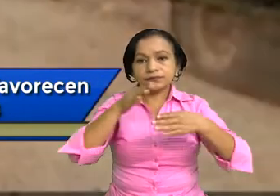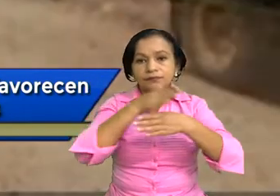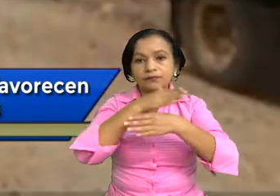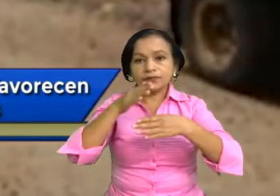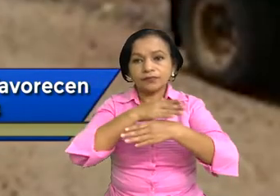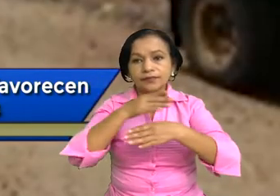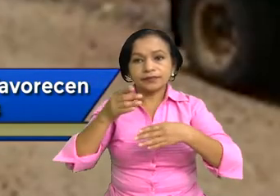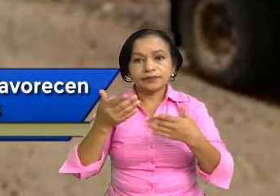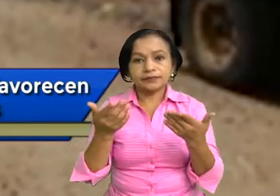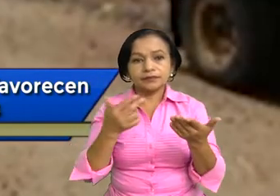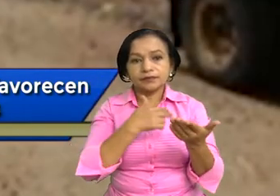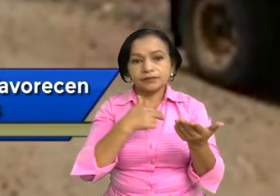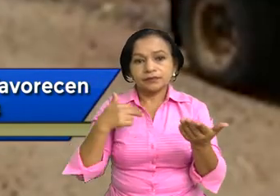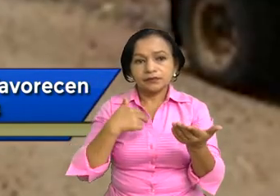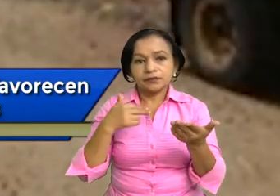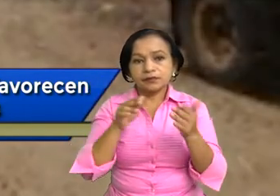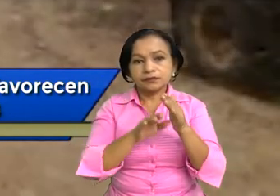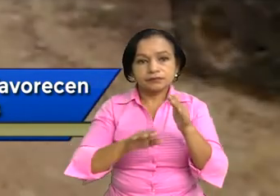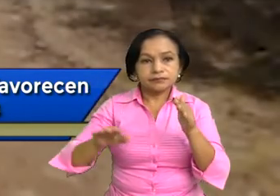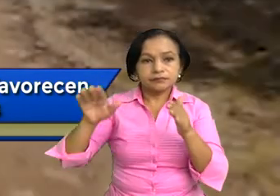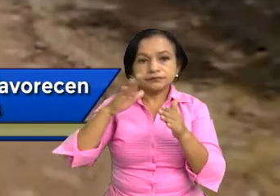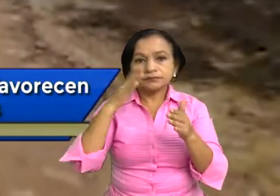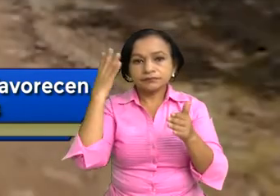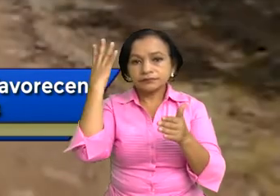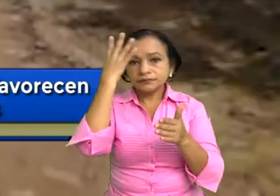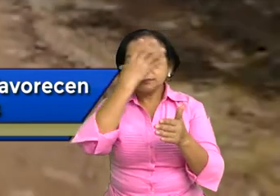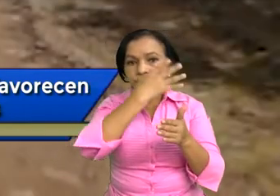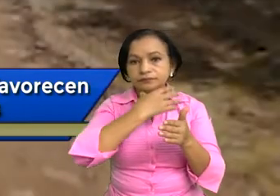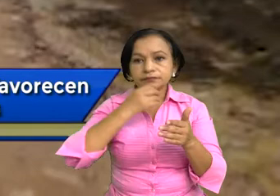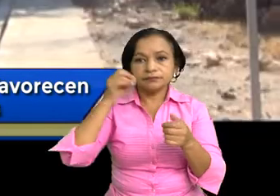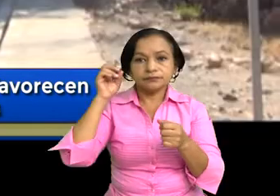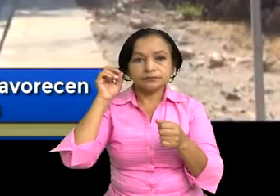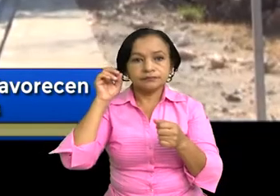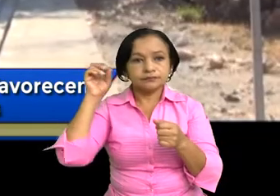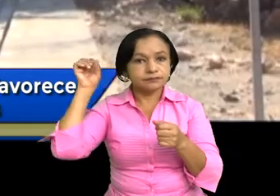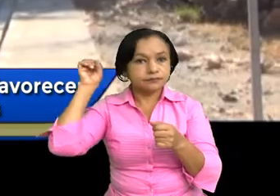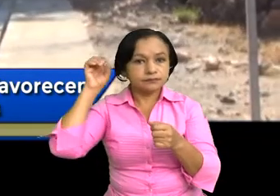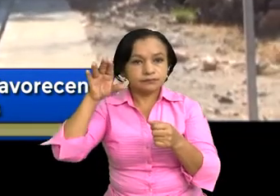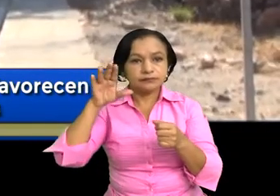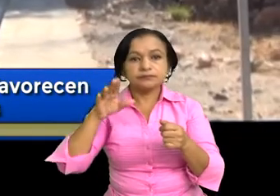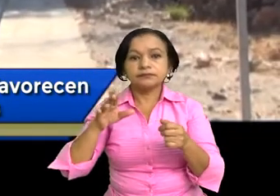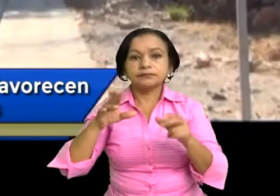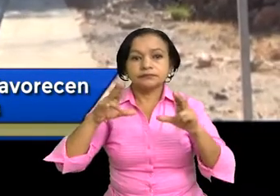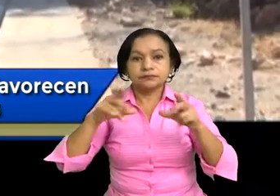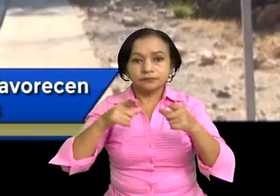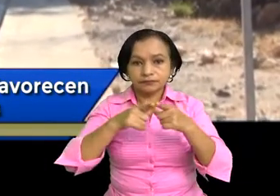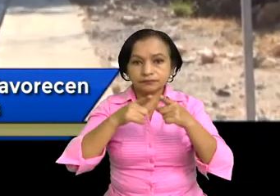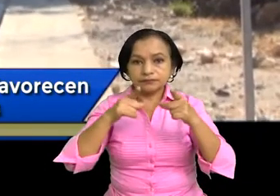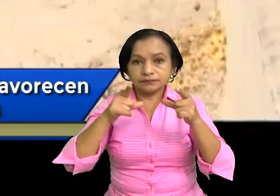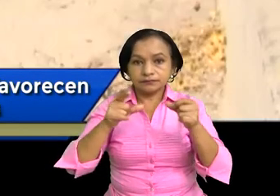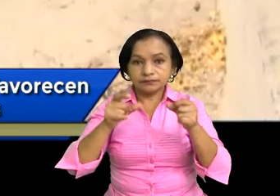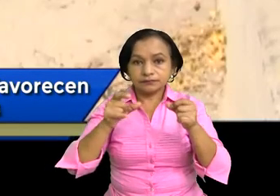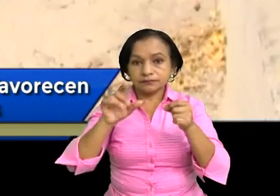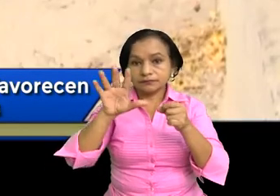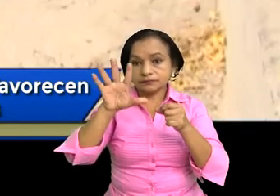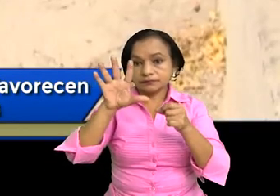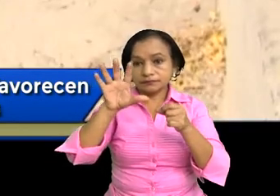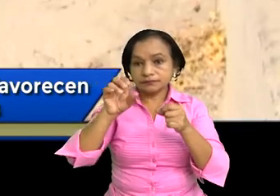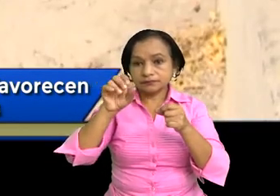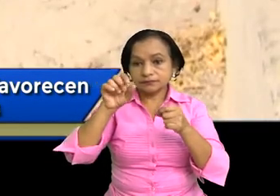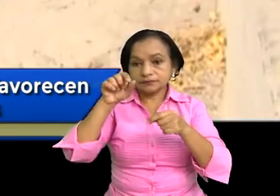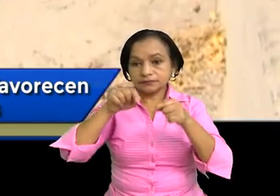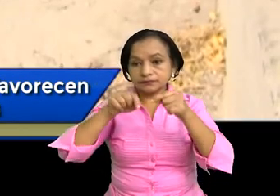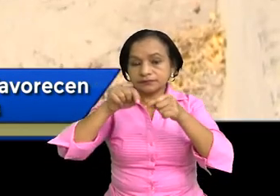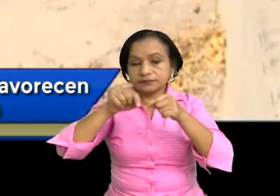día es más atractivo para los turistas de la capital, porque está apenas a 50 minutos de